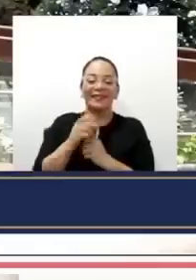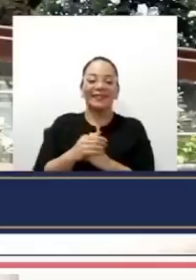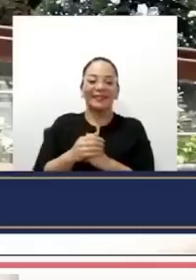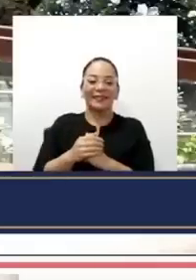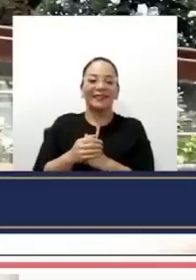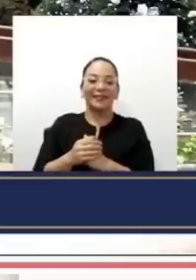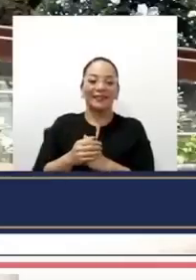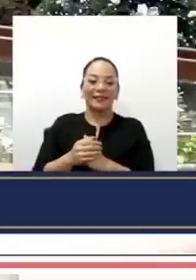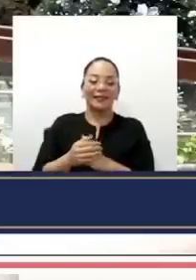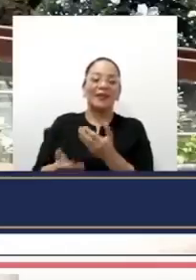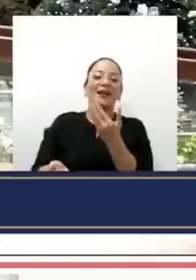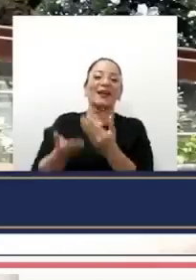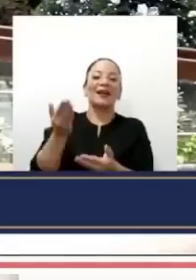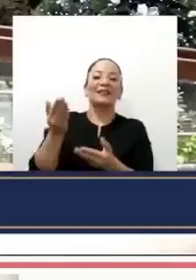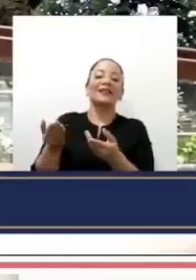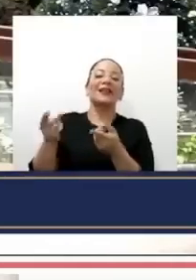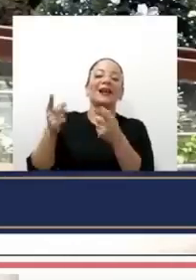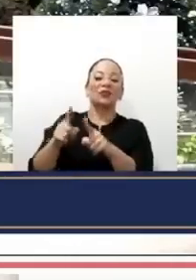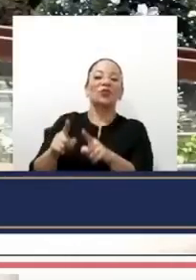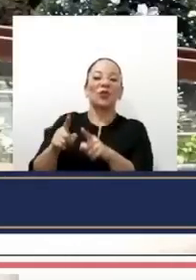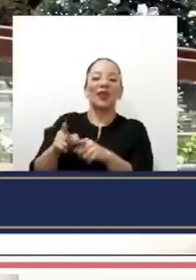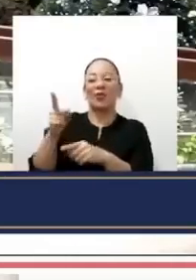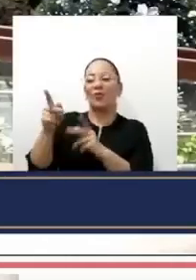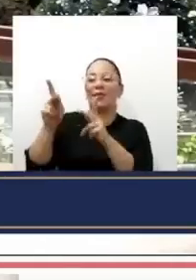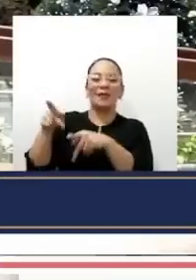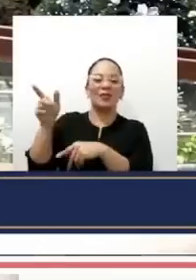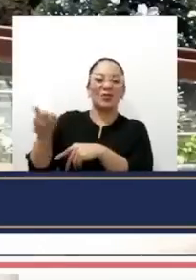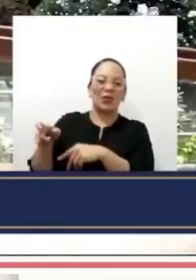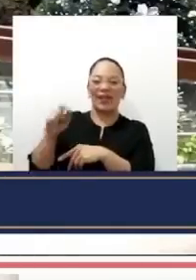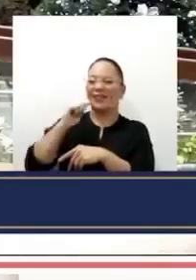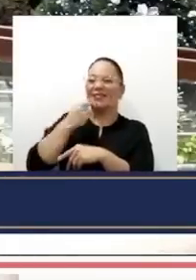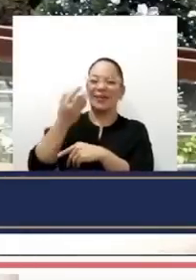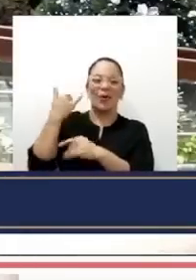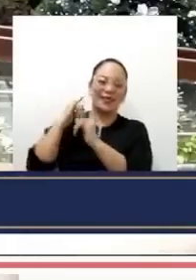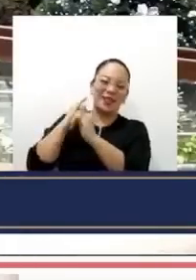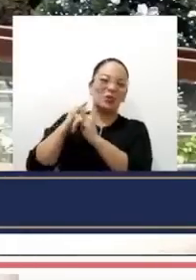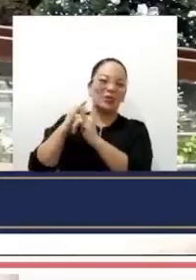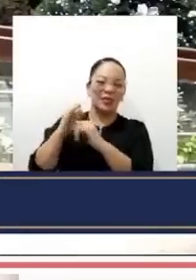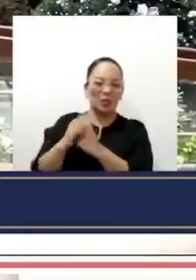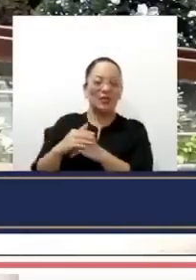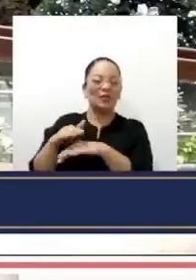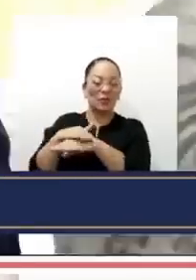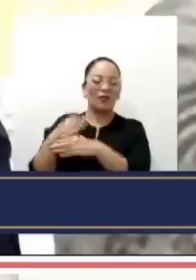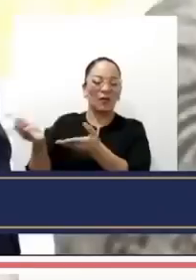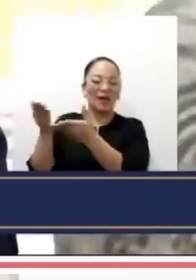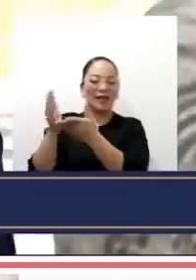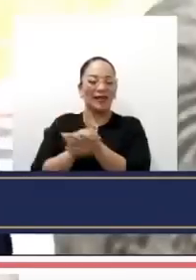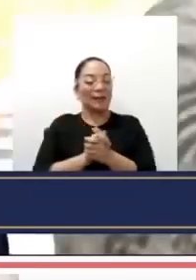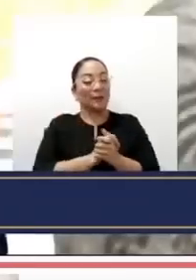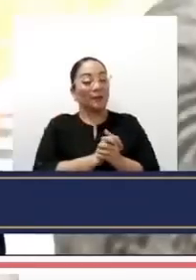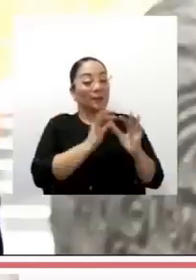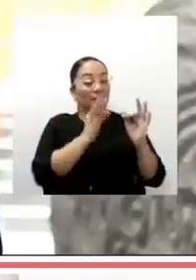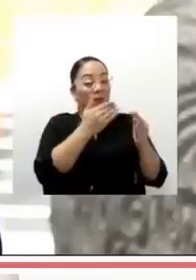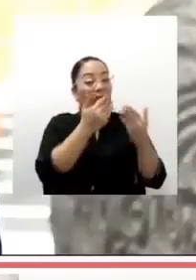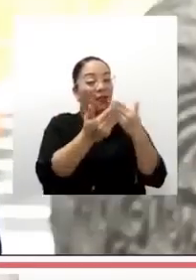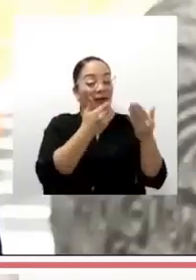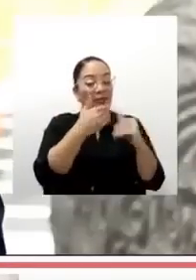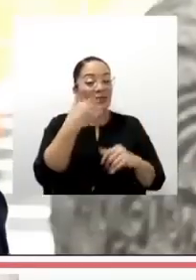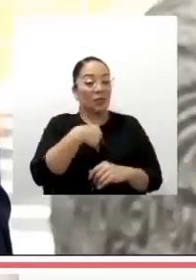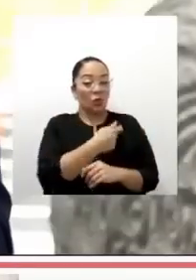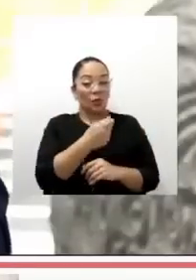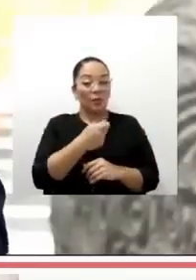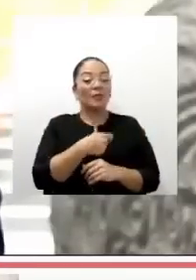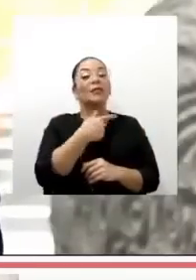casi que el caso de Nuremberg, en términos de gravedad de las acusaciones. Tenga la bondad. Muchas gracias, señor